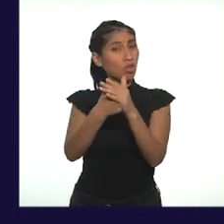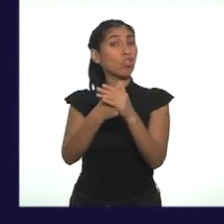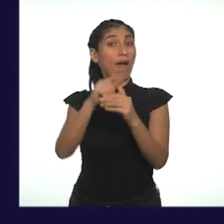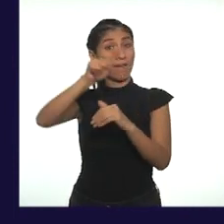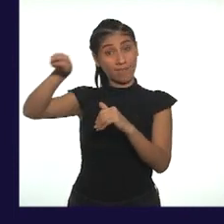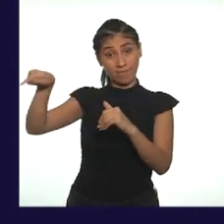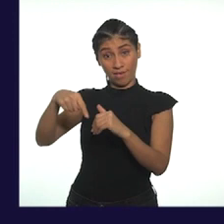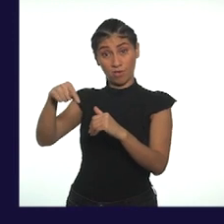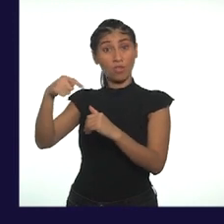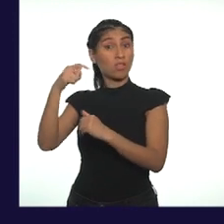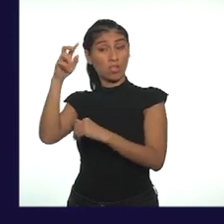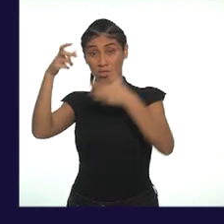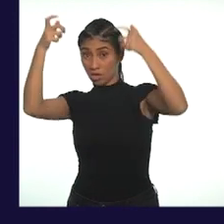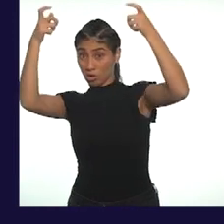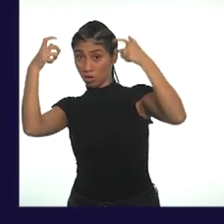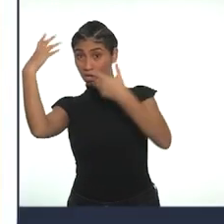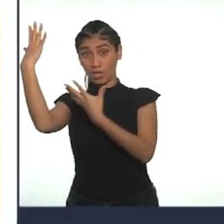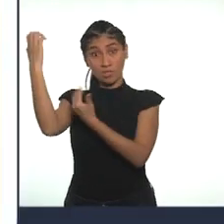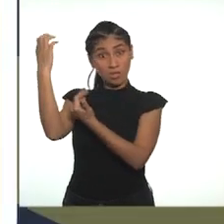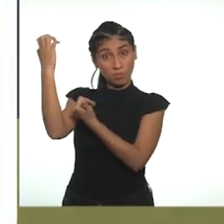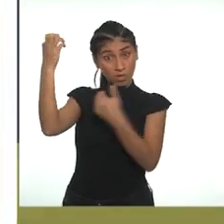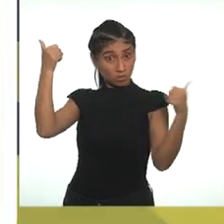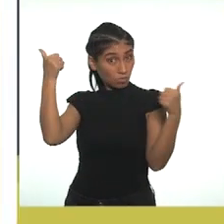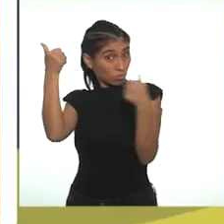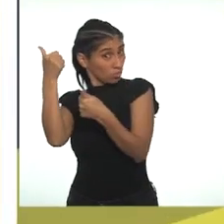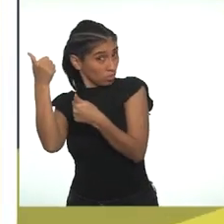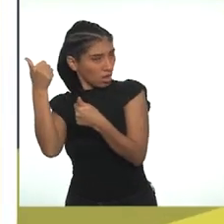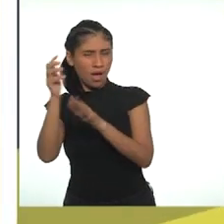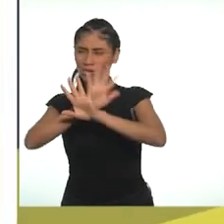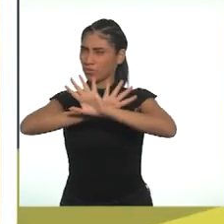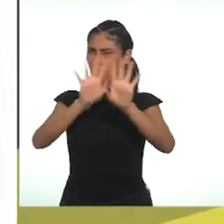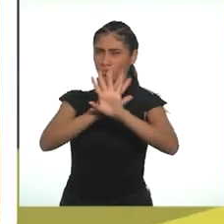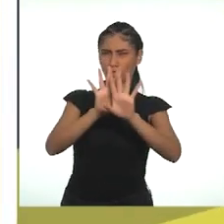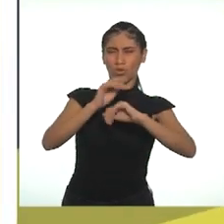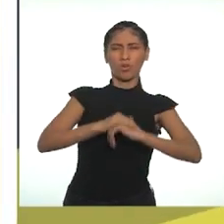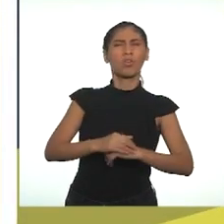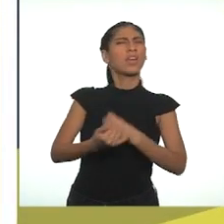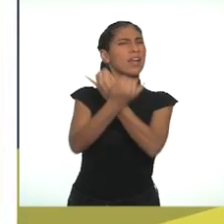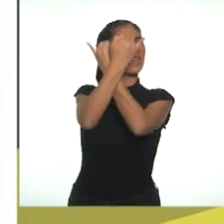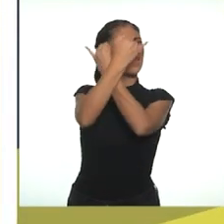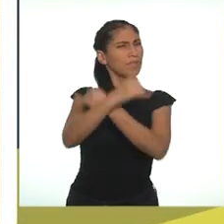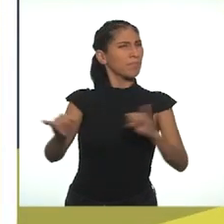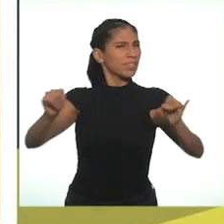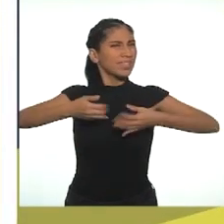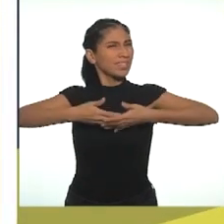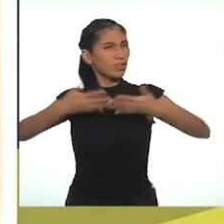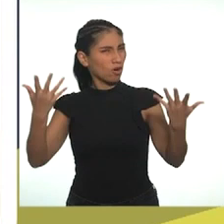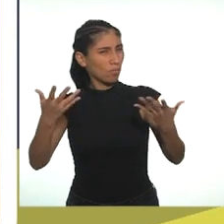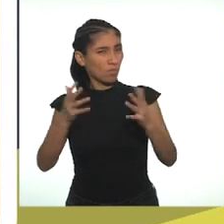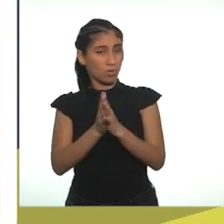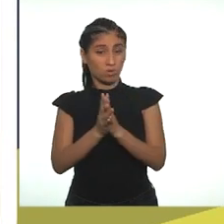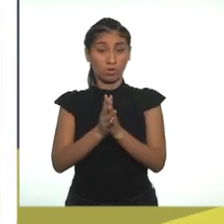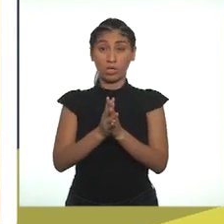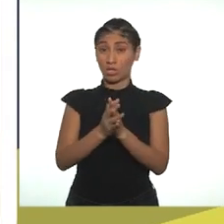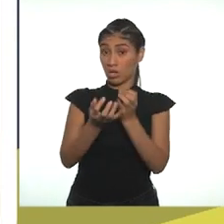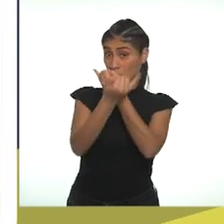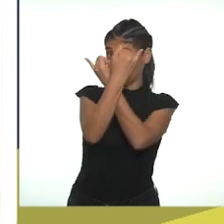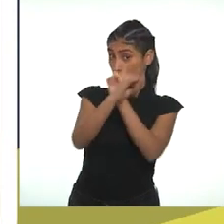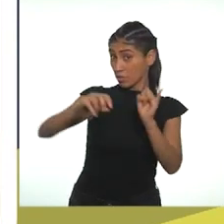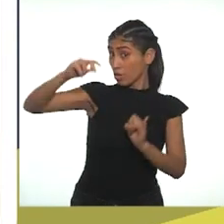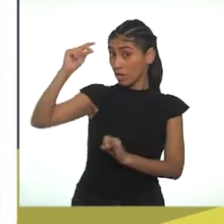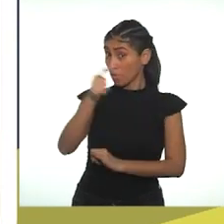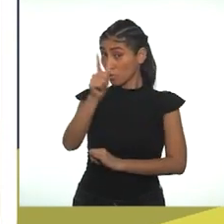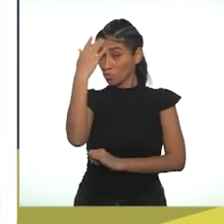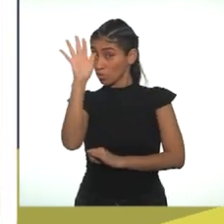una colonia de los reyes de España? No, Yari. El logro de la independencia de nuestro país no se logró en un solo